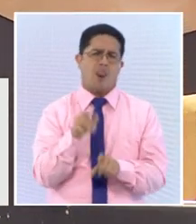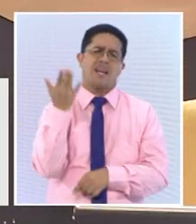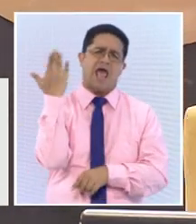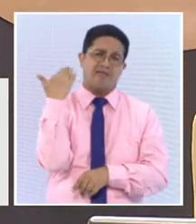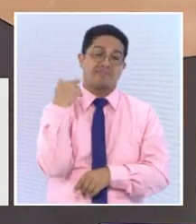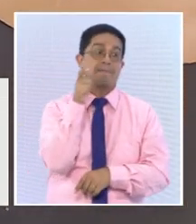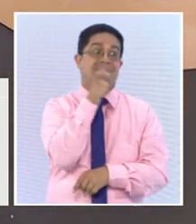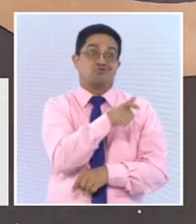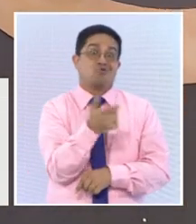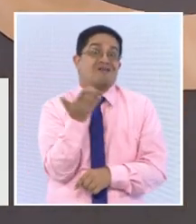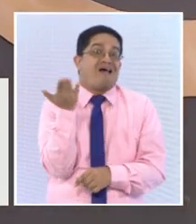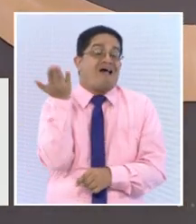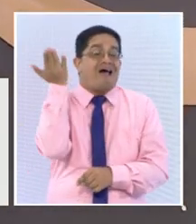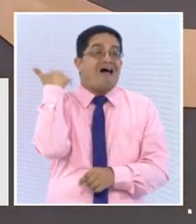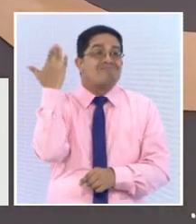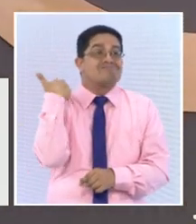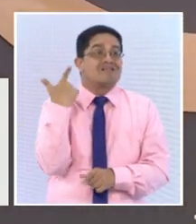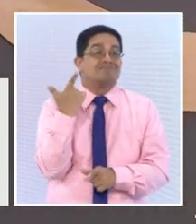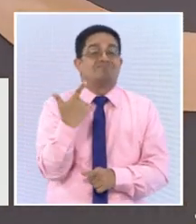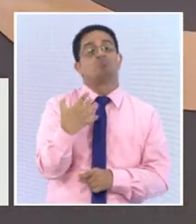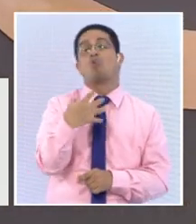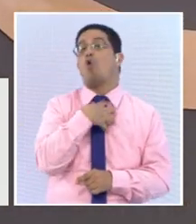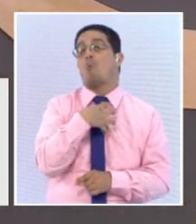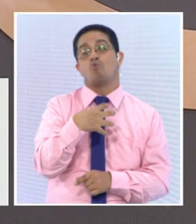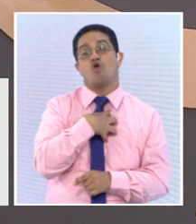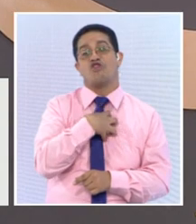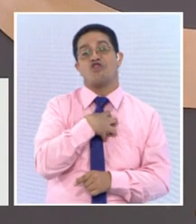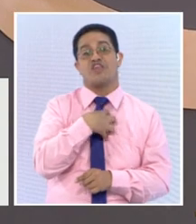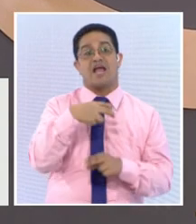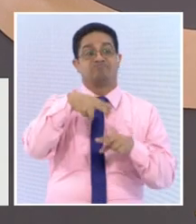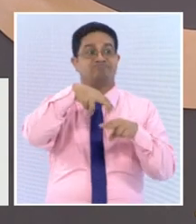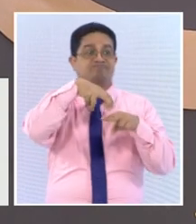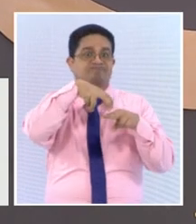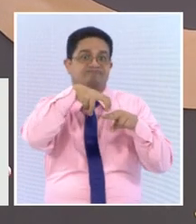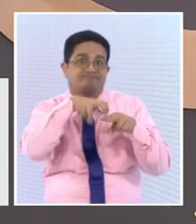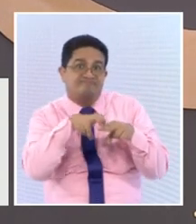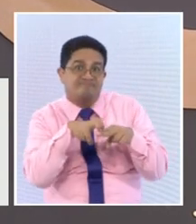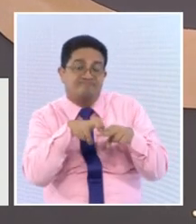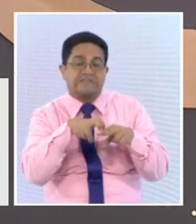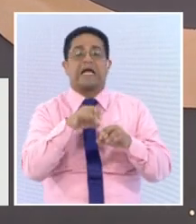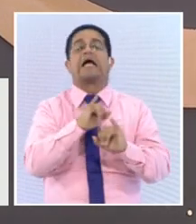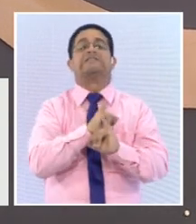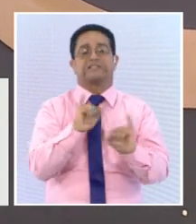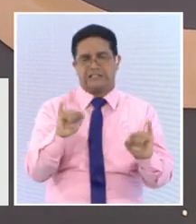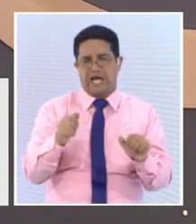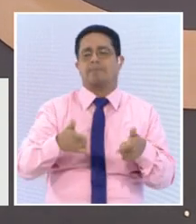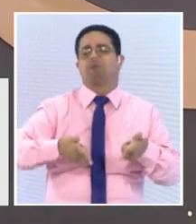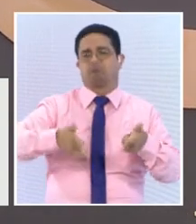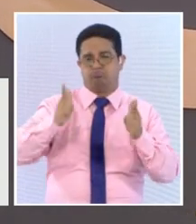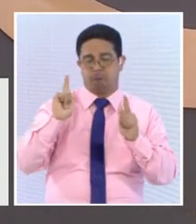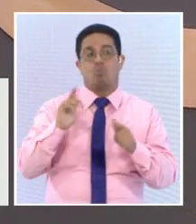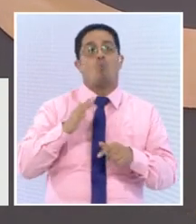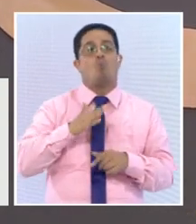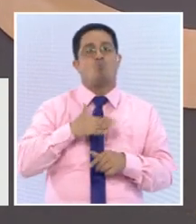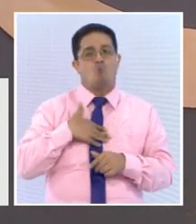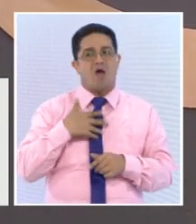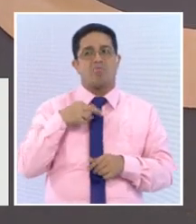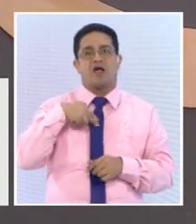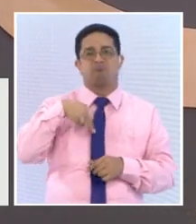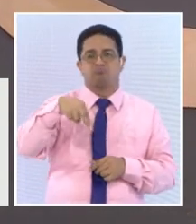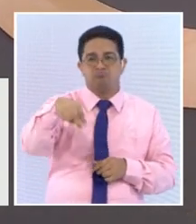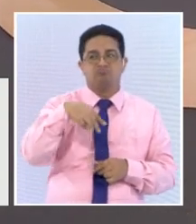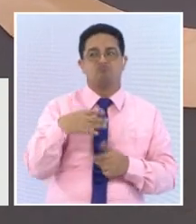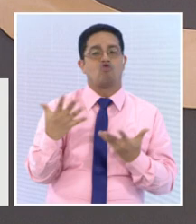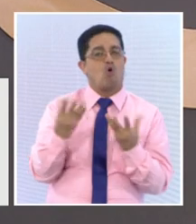pacientes que antes pudiésemos decir que no se podían colocar en cuclillas, ya son pacientes que se pueden agachar, pueden atender sus actividades con sus